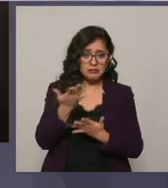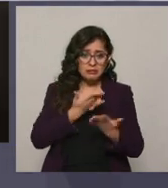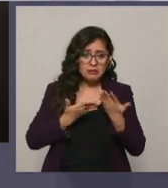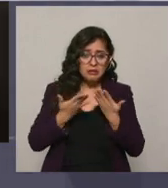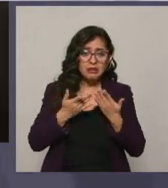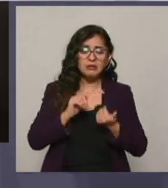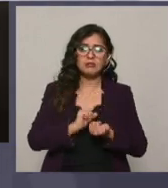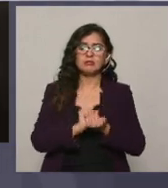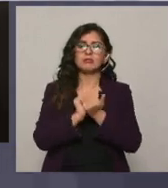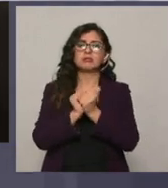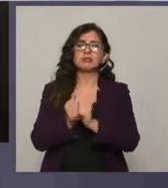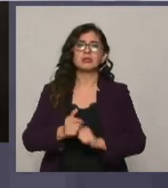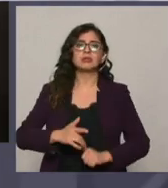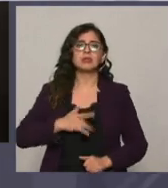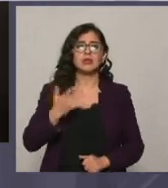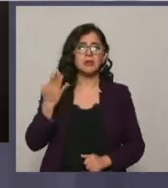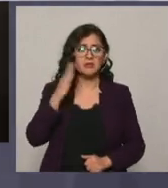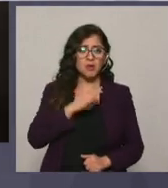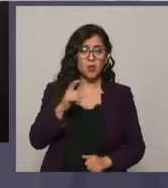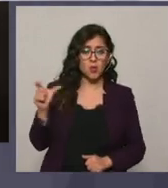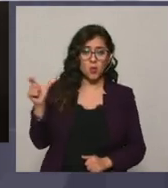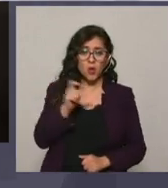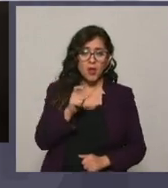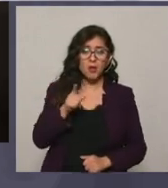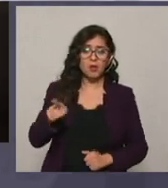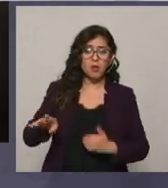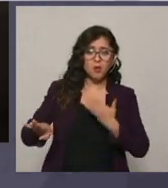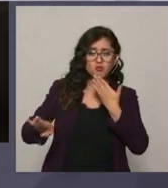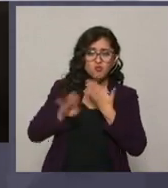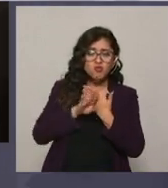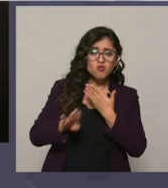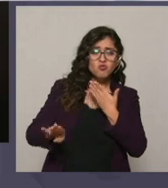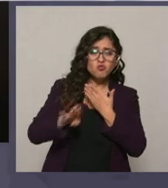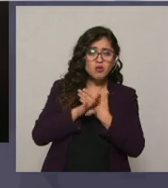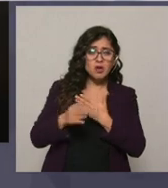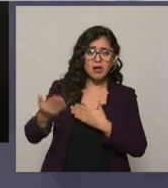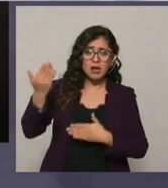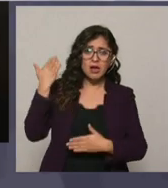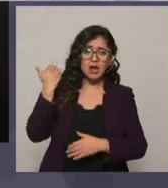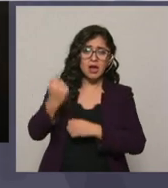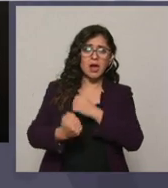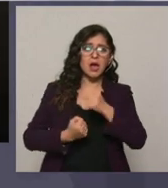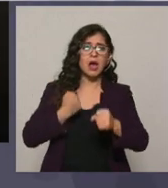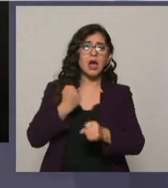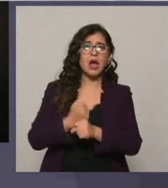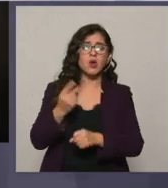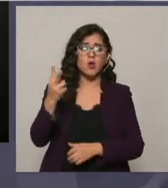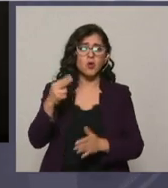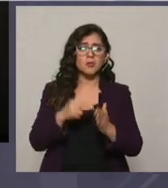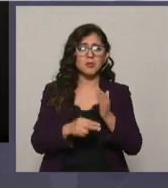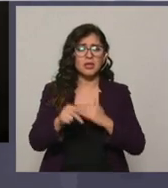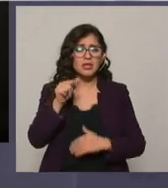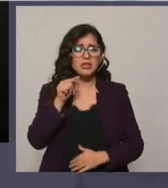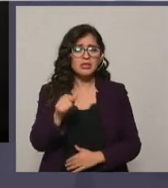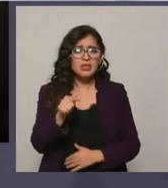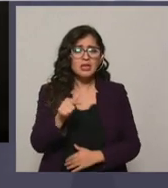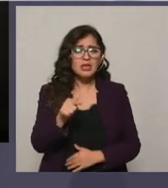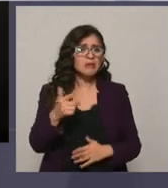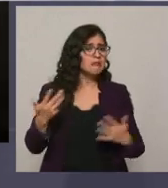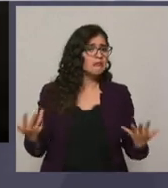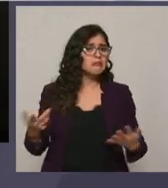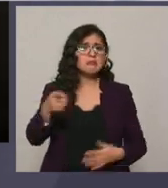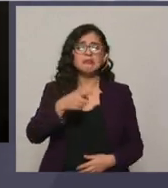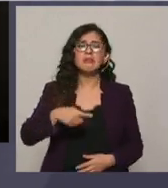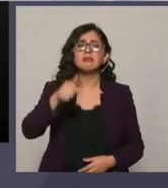vulnerable. En aquel momento que yo empiezo a recibir estas primeras amenazas en el 2017, pues el